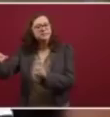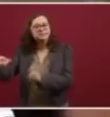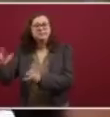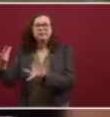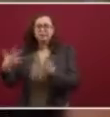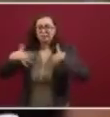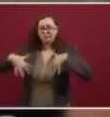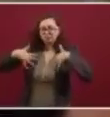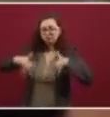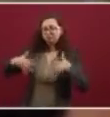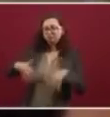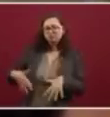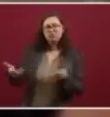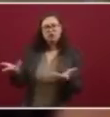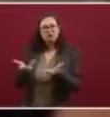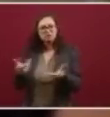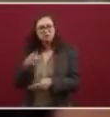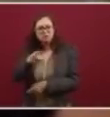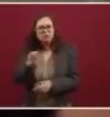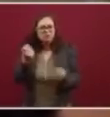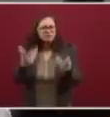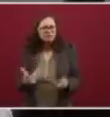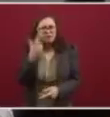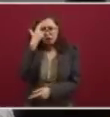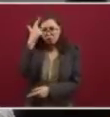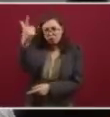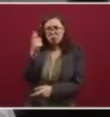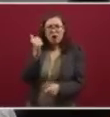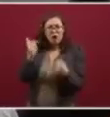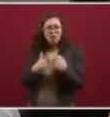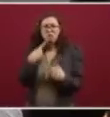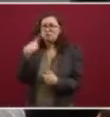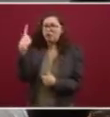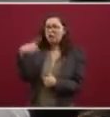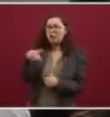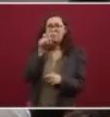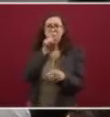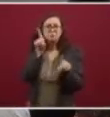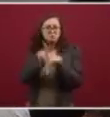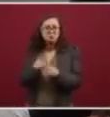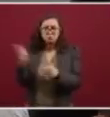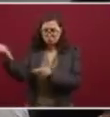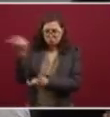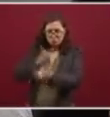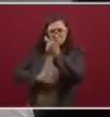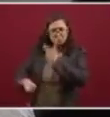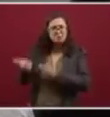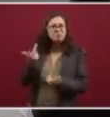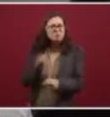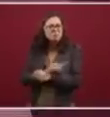dichos diseños, así como los derechos de autor? Gracias. La verdad, estoy enterado de esto